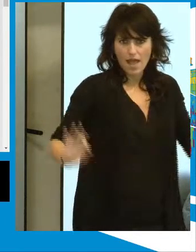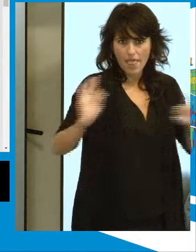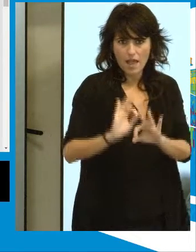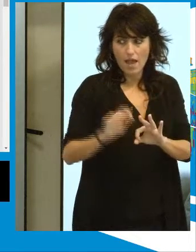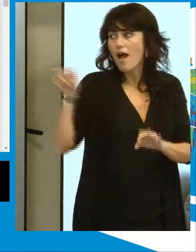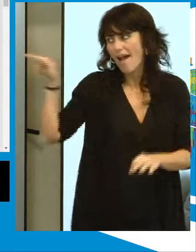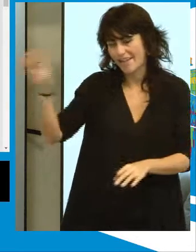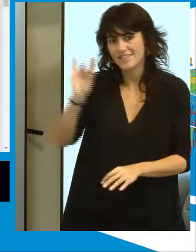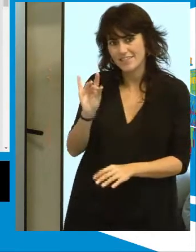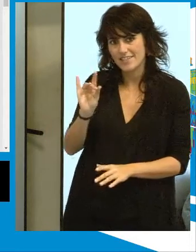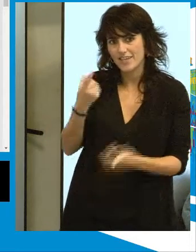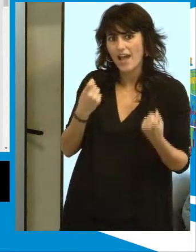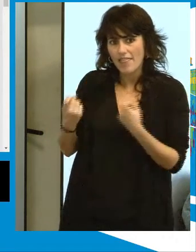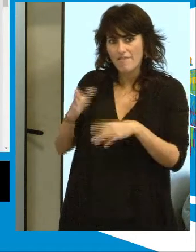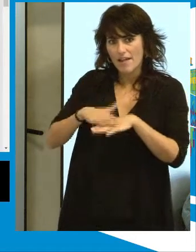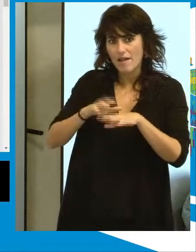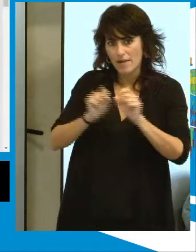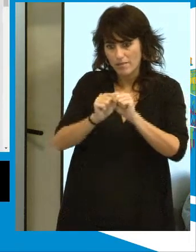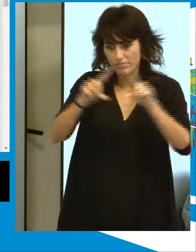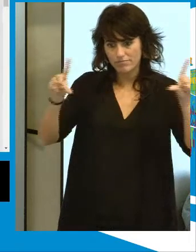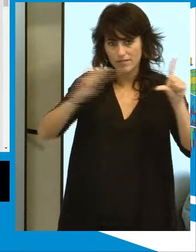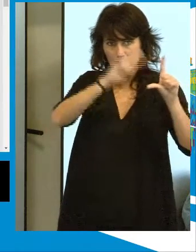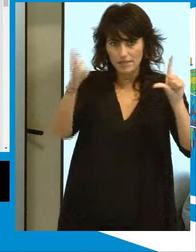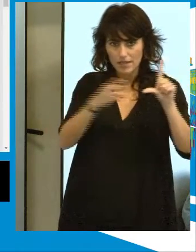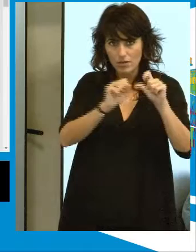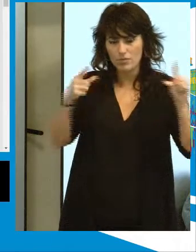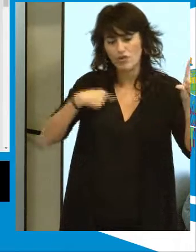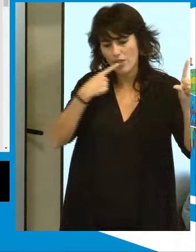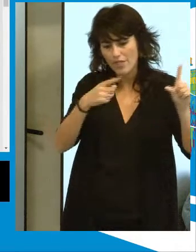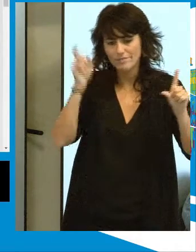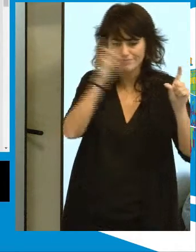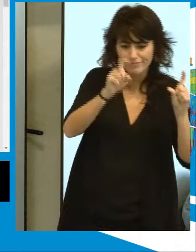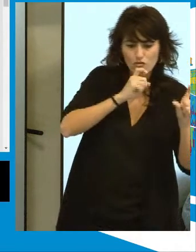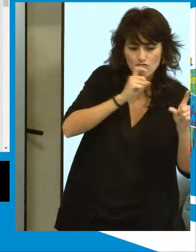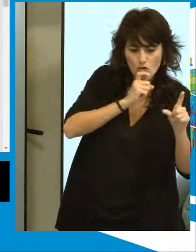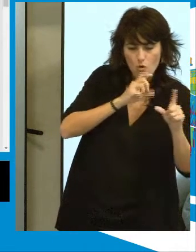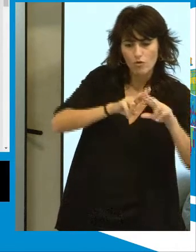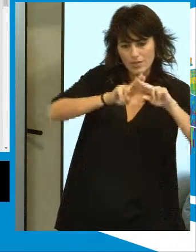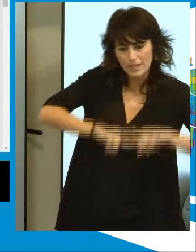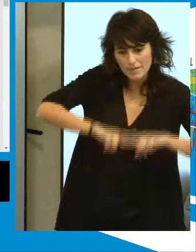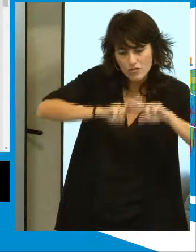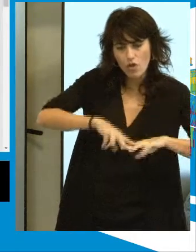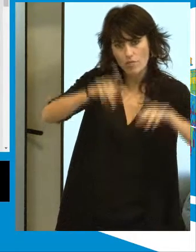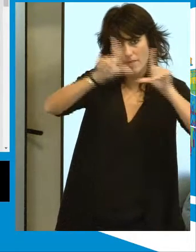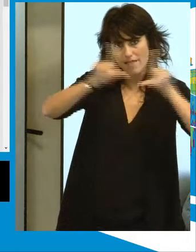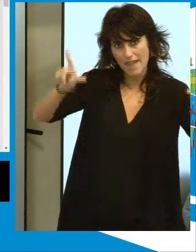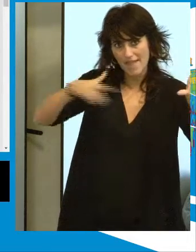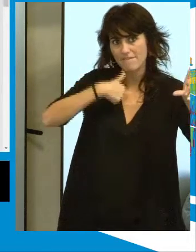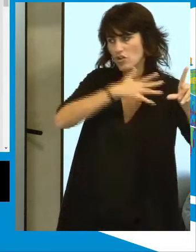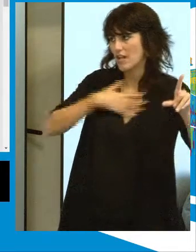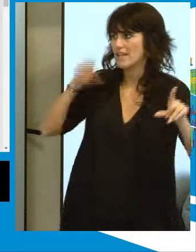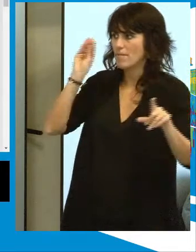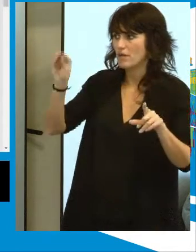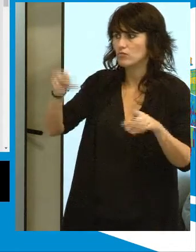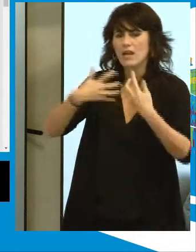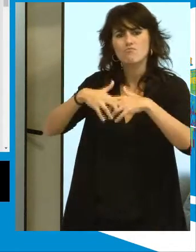sí, aquí para trabajar con vuestro portal... Tengo que decirle cómo cargar el revisor de pantalla que habéis hecho y también quería preguntarte cuál es el